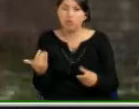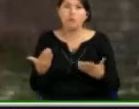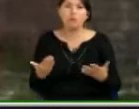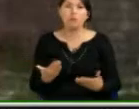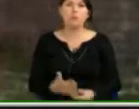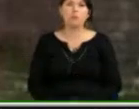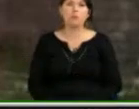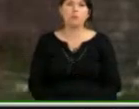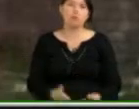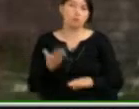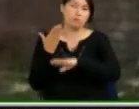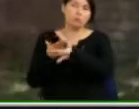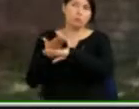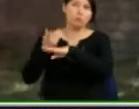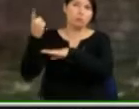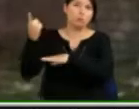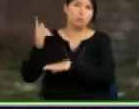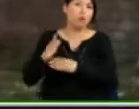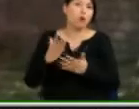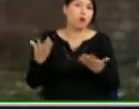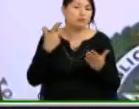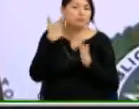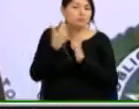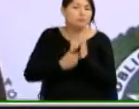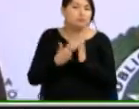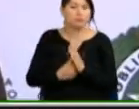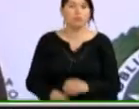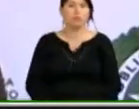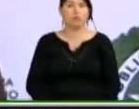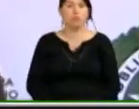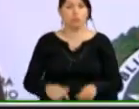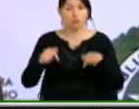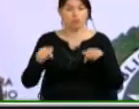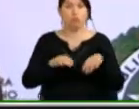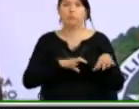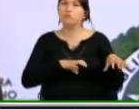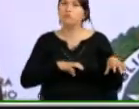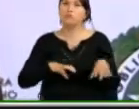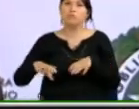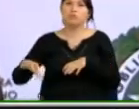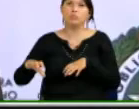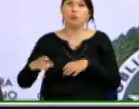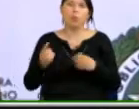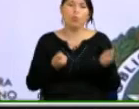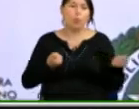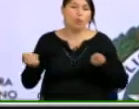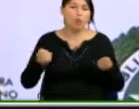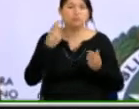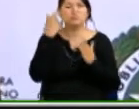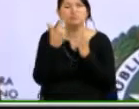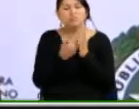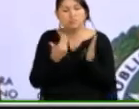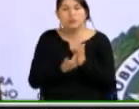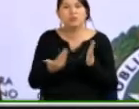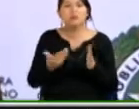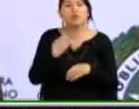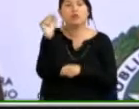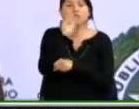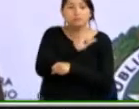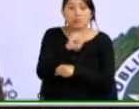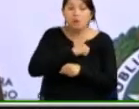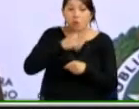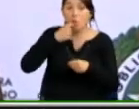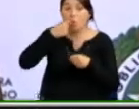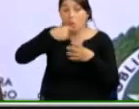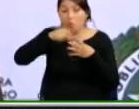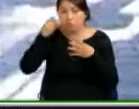mediante la solicitud de antecedentes. En estos momentos se realiza control de antecedentes, verificar los vehículos que cumplan